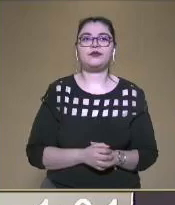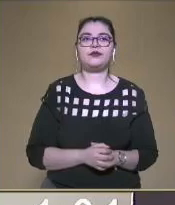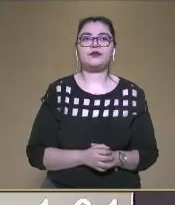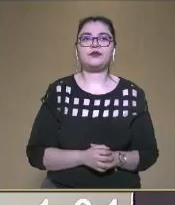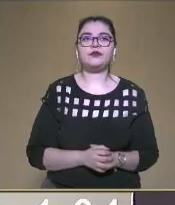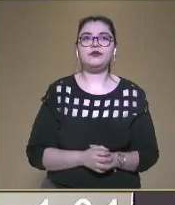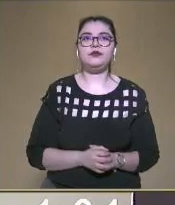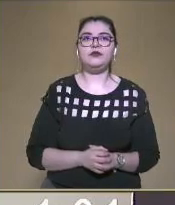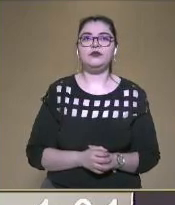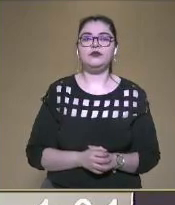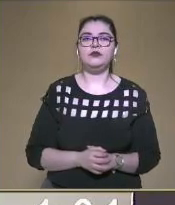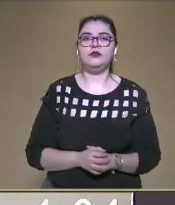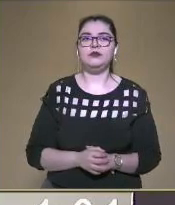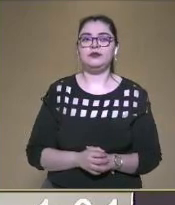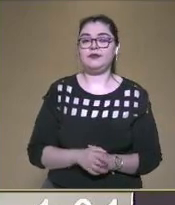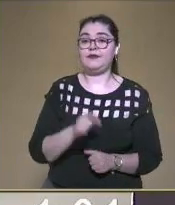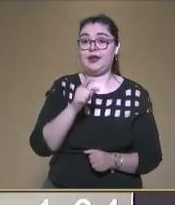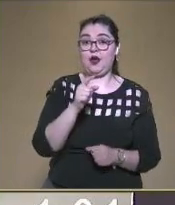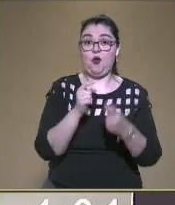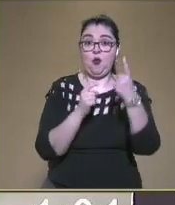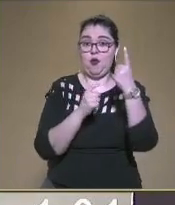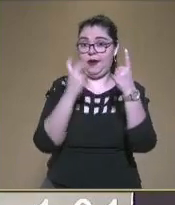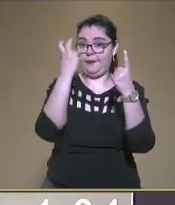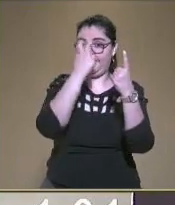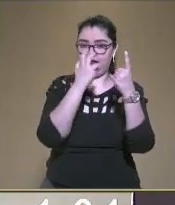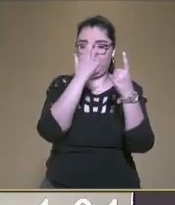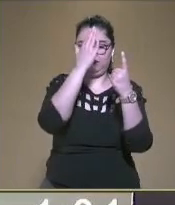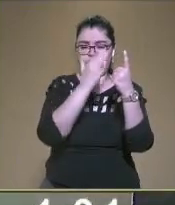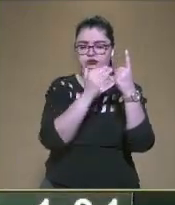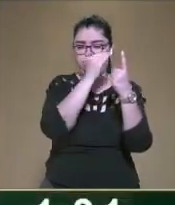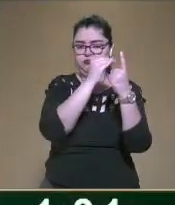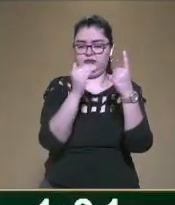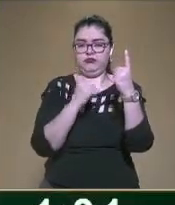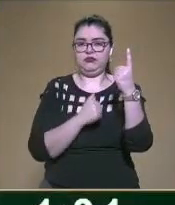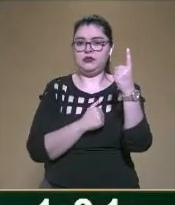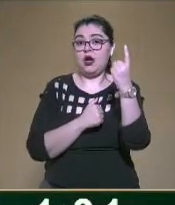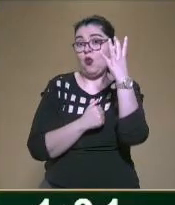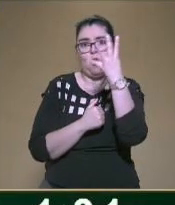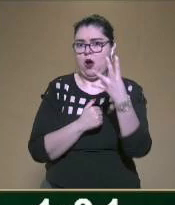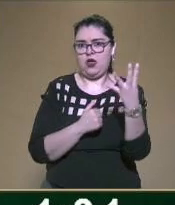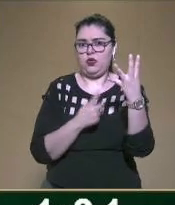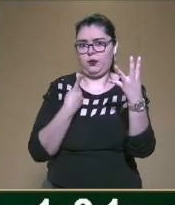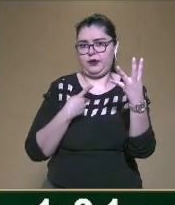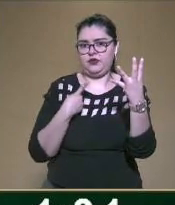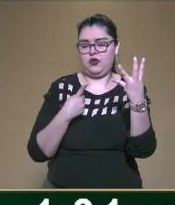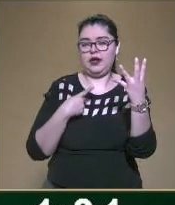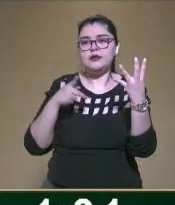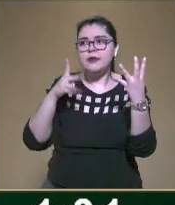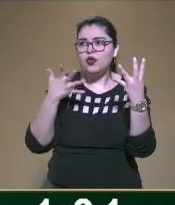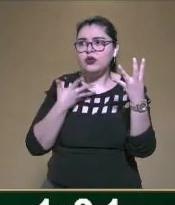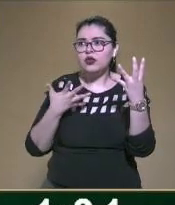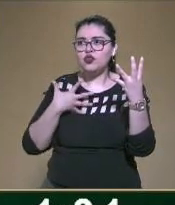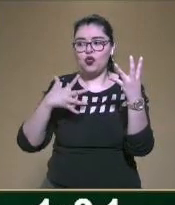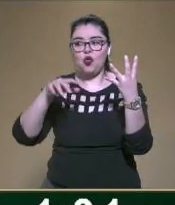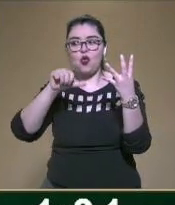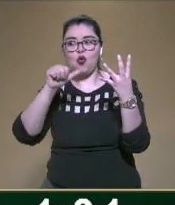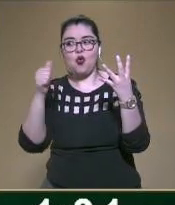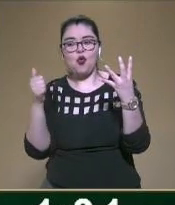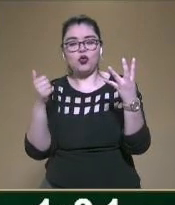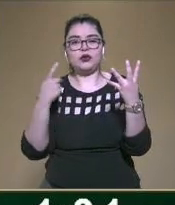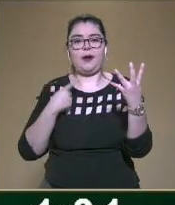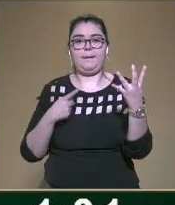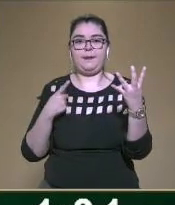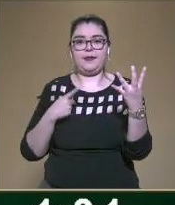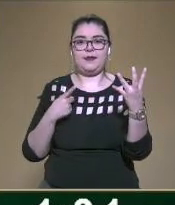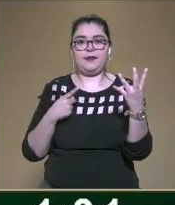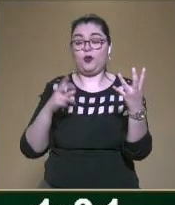ya está dividido en las cuatro personas. Exactamente. Pero tengo otra pizza. Así es. Entonces, vamos a dividirla